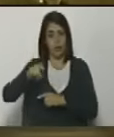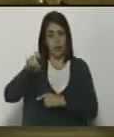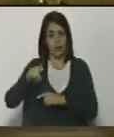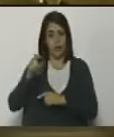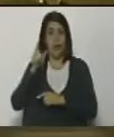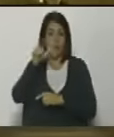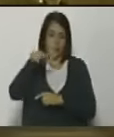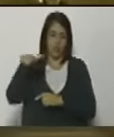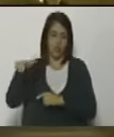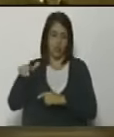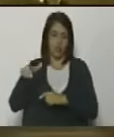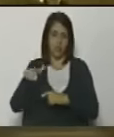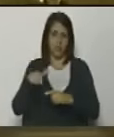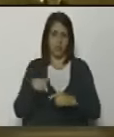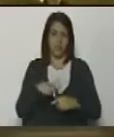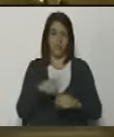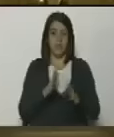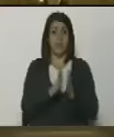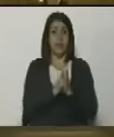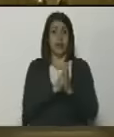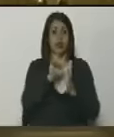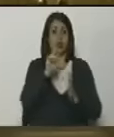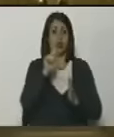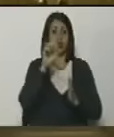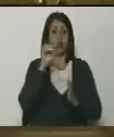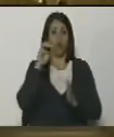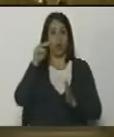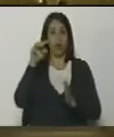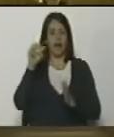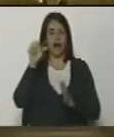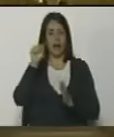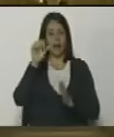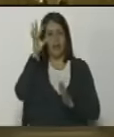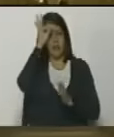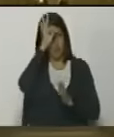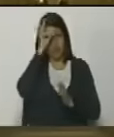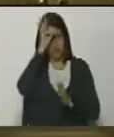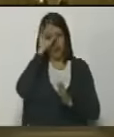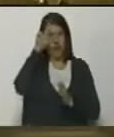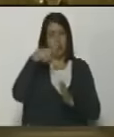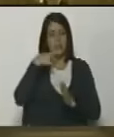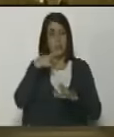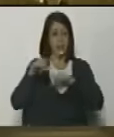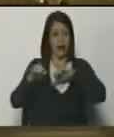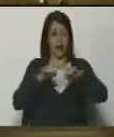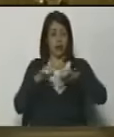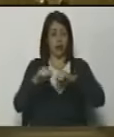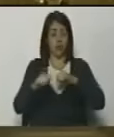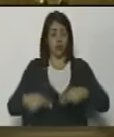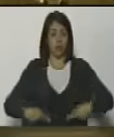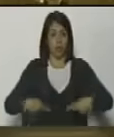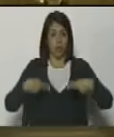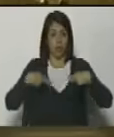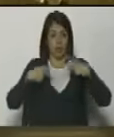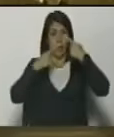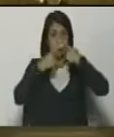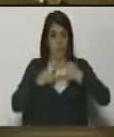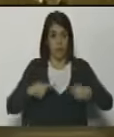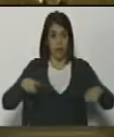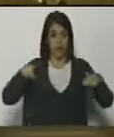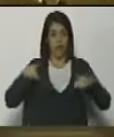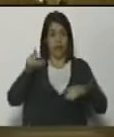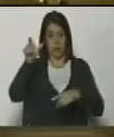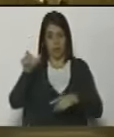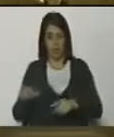del hombre. Santo Tomás, en su teoría ética, diferencia entre las acciones humanas y las acciones del hombre. Según